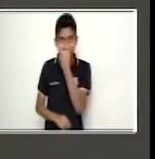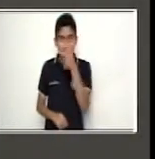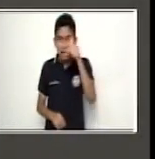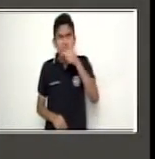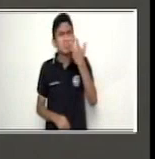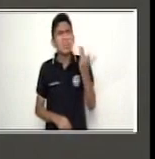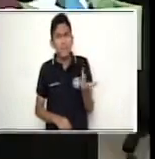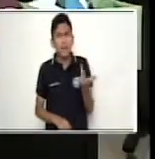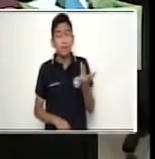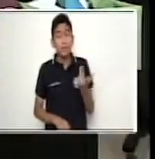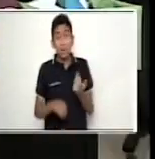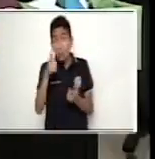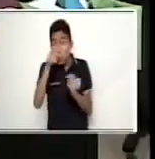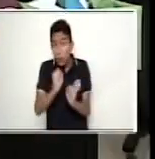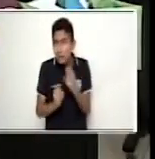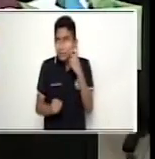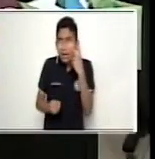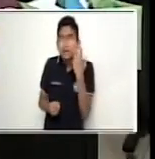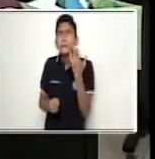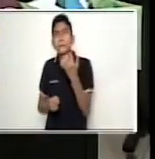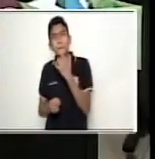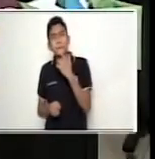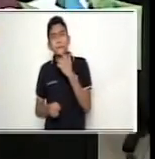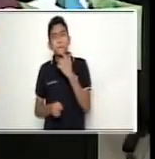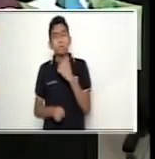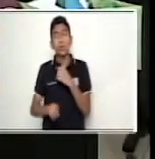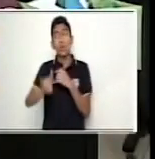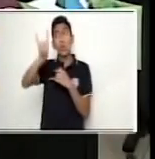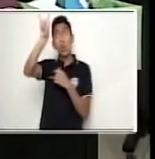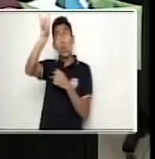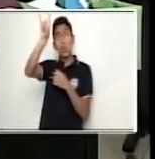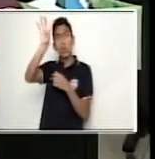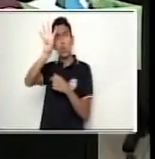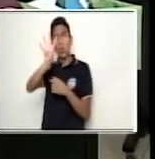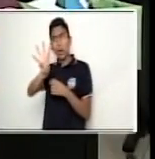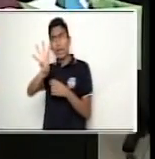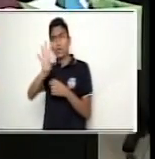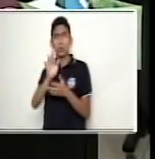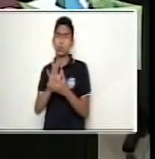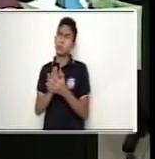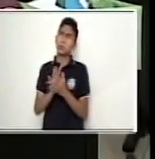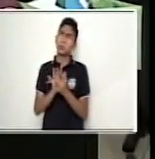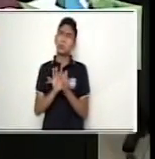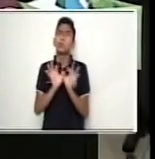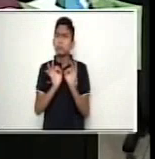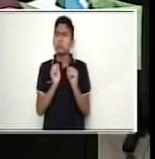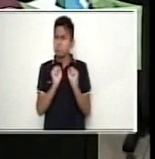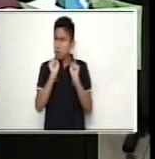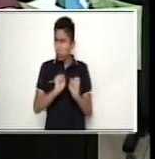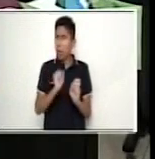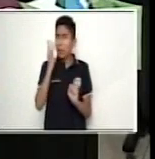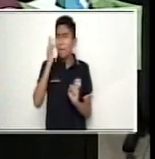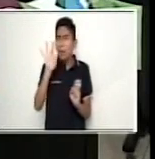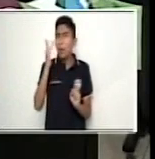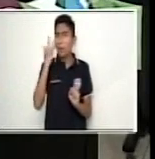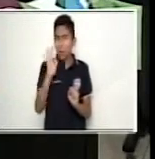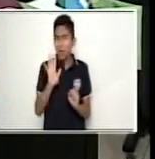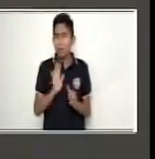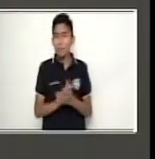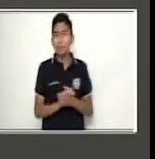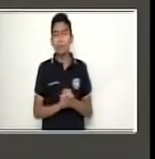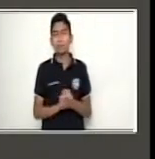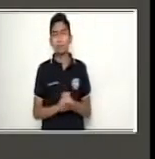Ahora, si tú puedes ver, aquí en esta cantidad, el sustraendo es menor que el